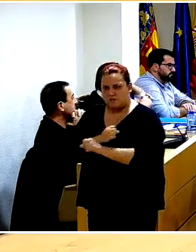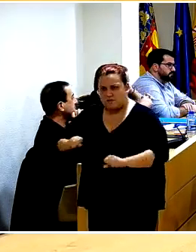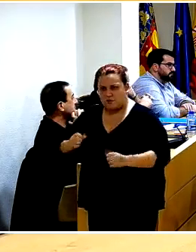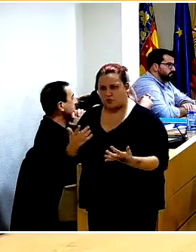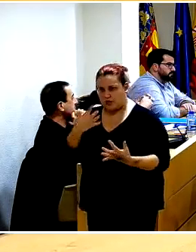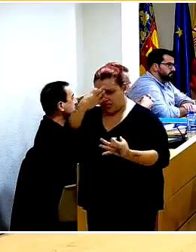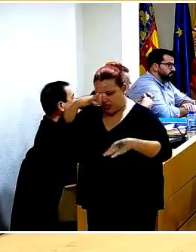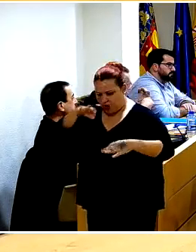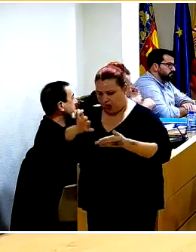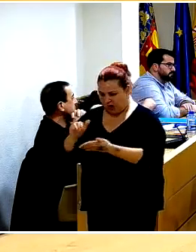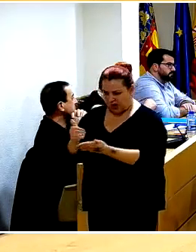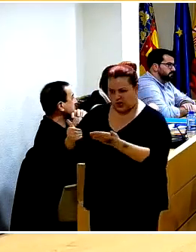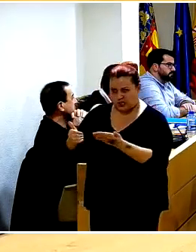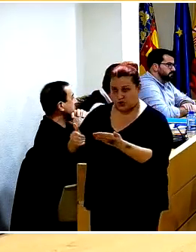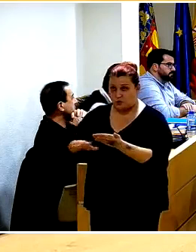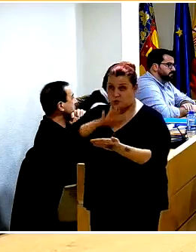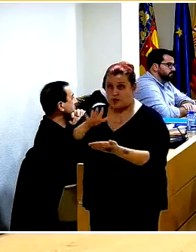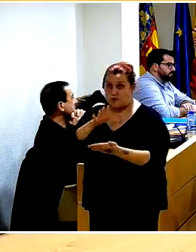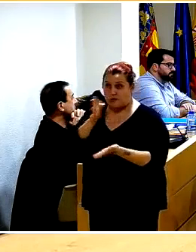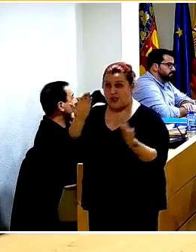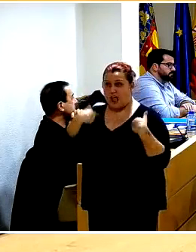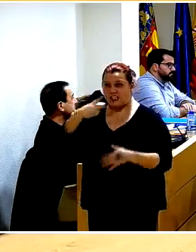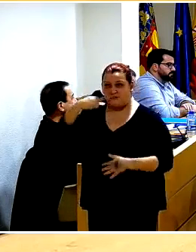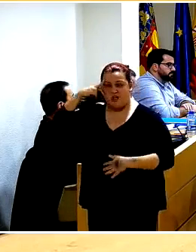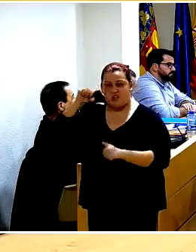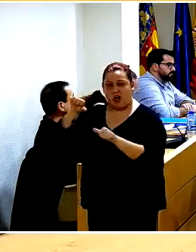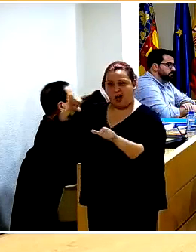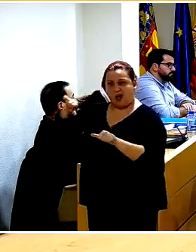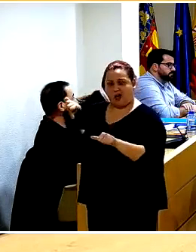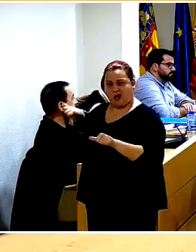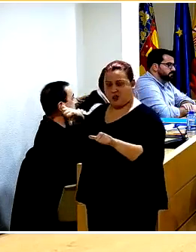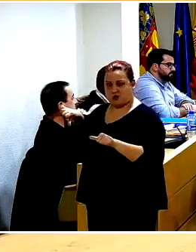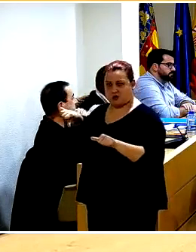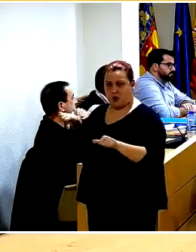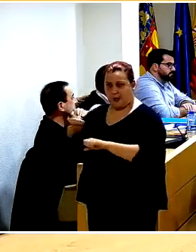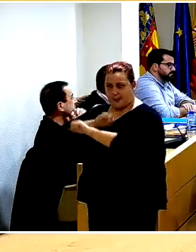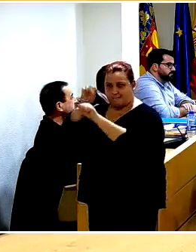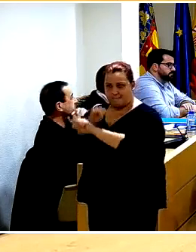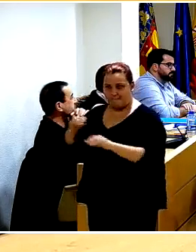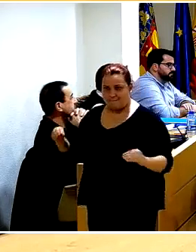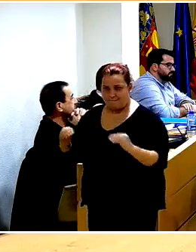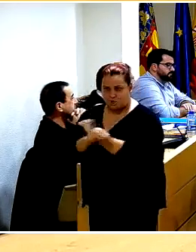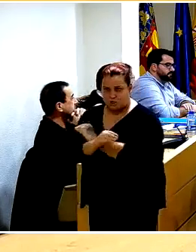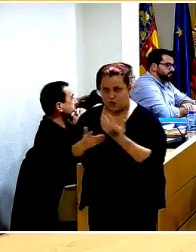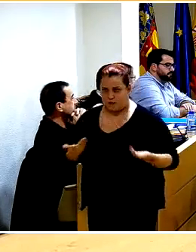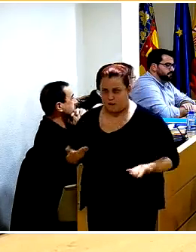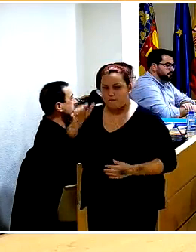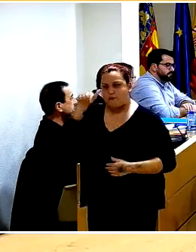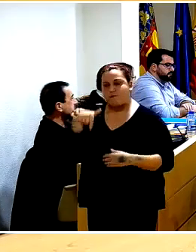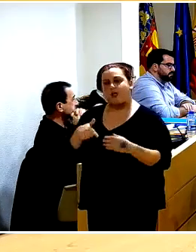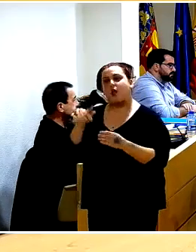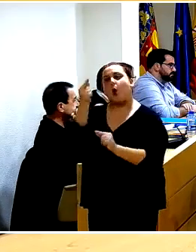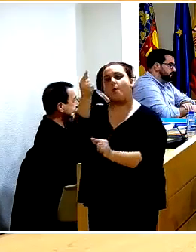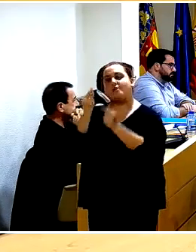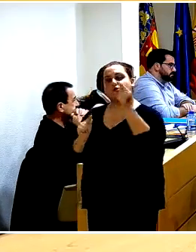los ingresos, porque ya tenemos la experiencia de los años anteriores. Y fíjense, aquí se establece un presupuesto con